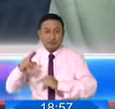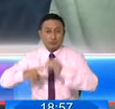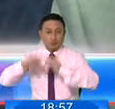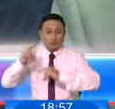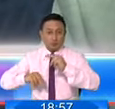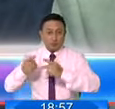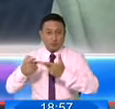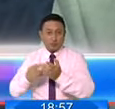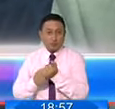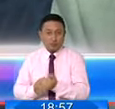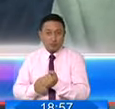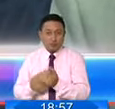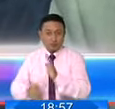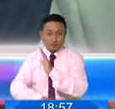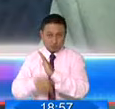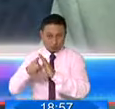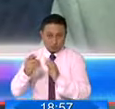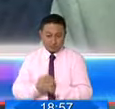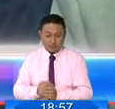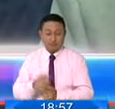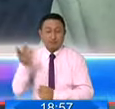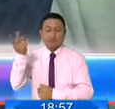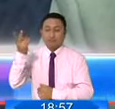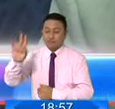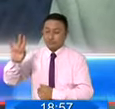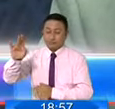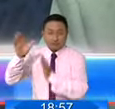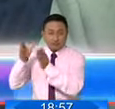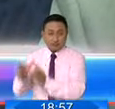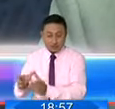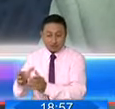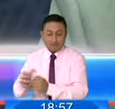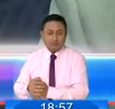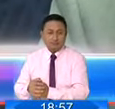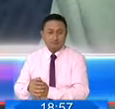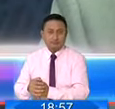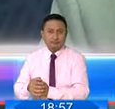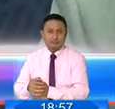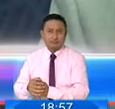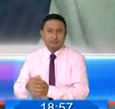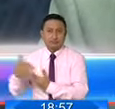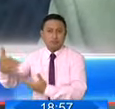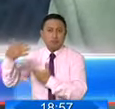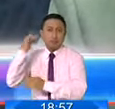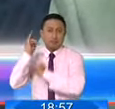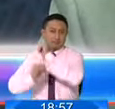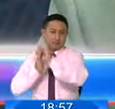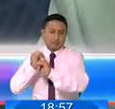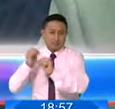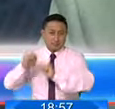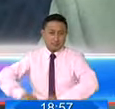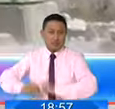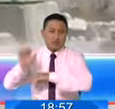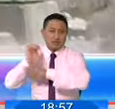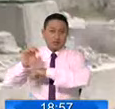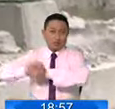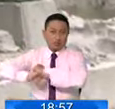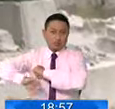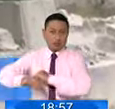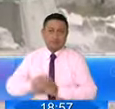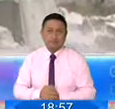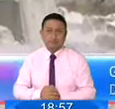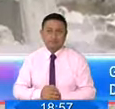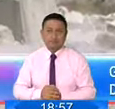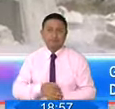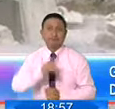y recursos no renovables, 17 obras vinculadas al sector de la política exterior y promoción del país. De este número, en